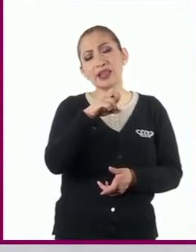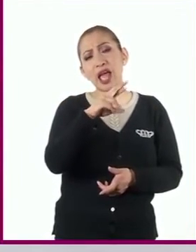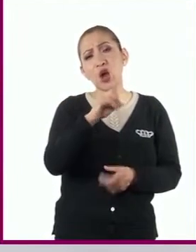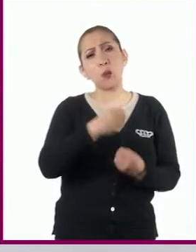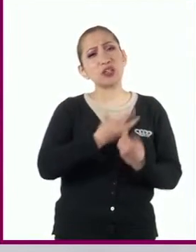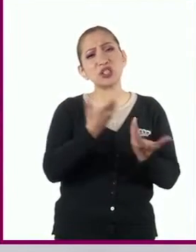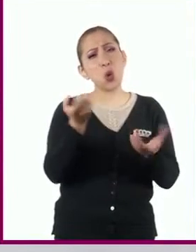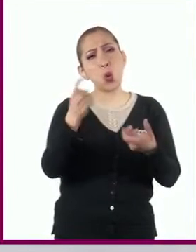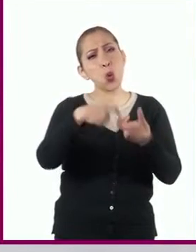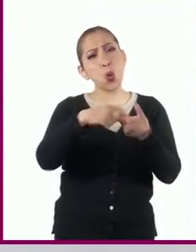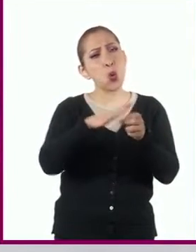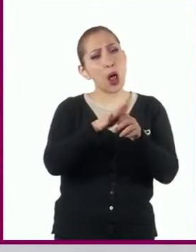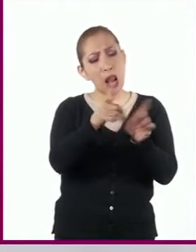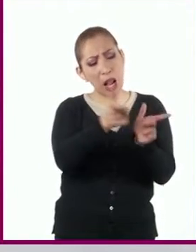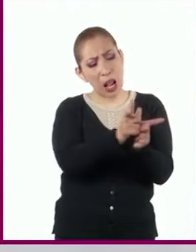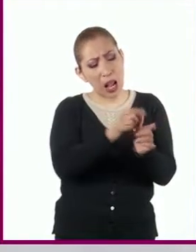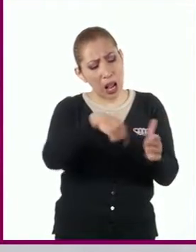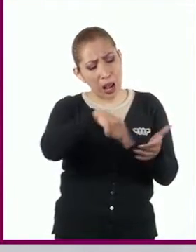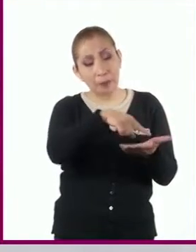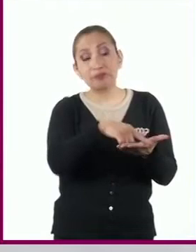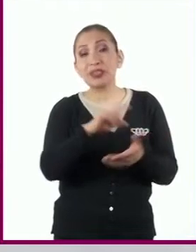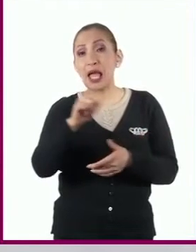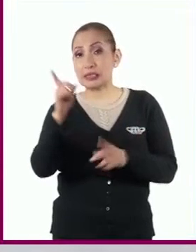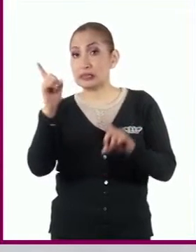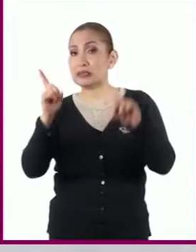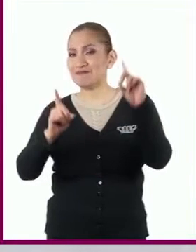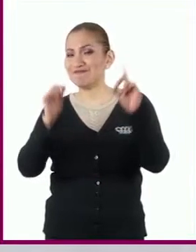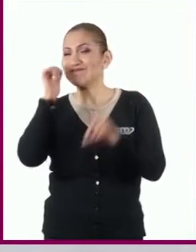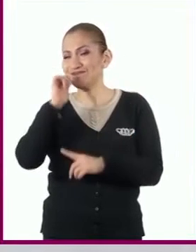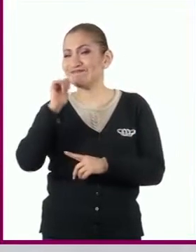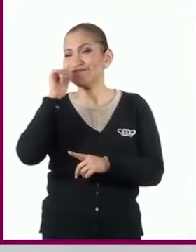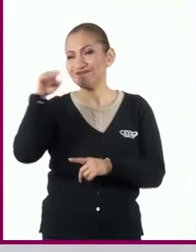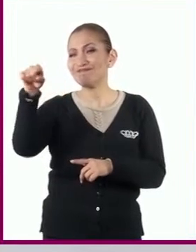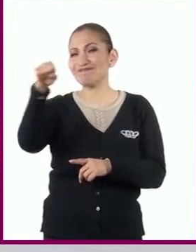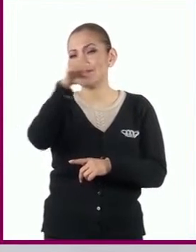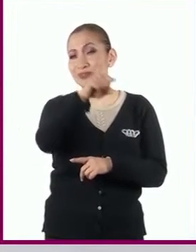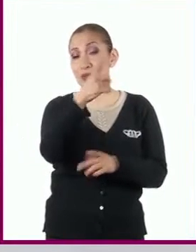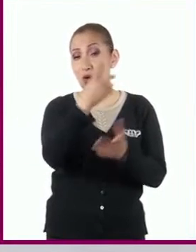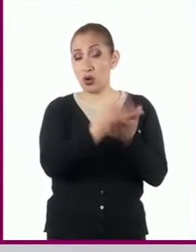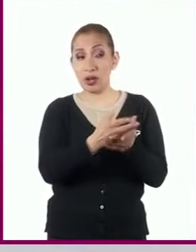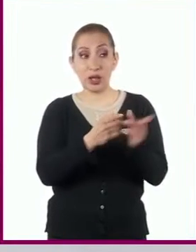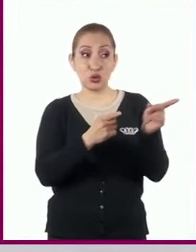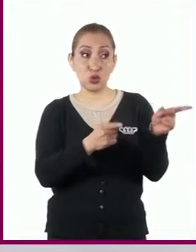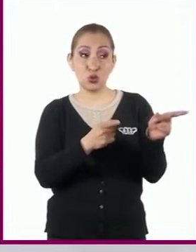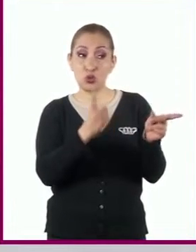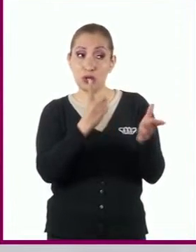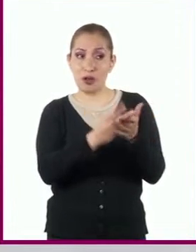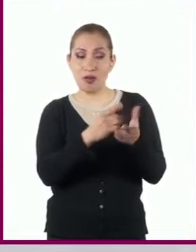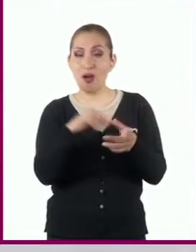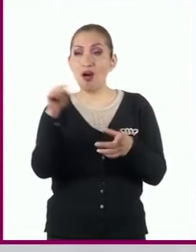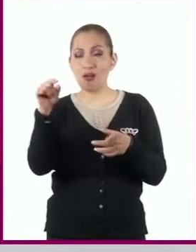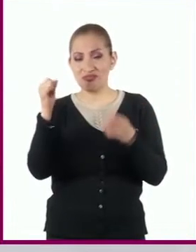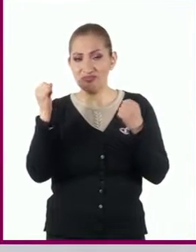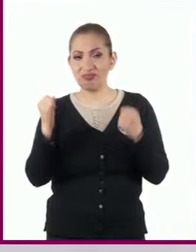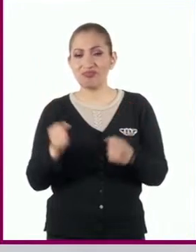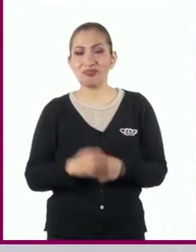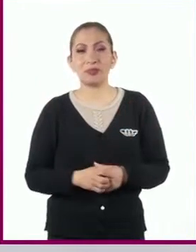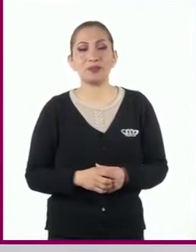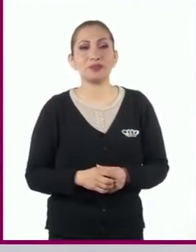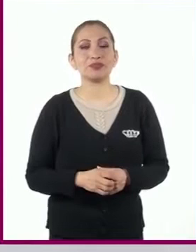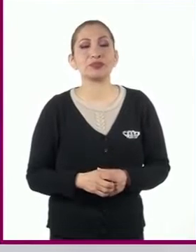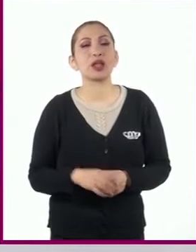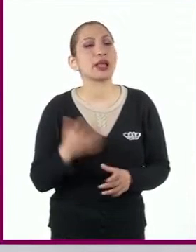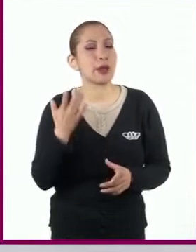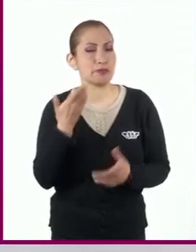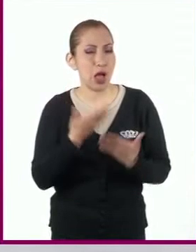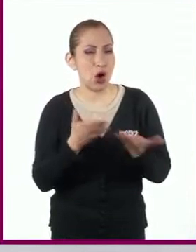la poesía, maestro? Es una duda muy común que no solamente has tenido tú, estoy seguro. ¿Qué